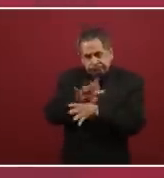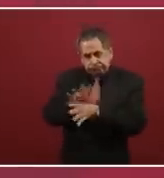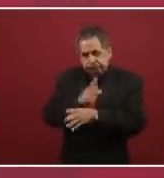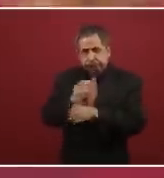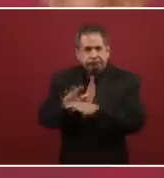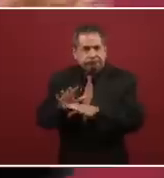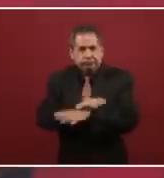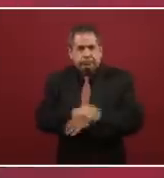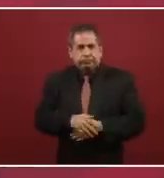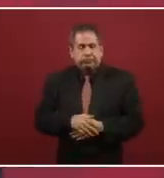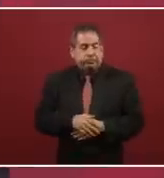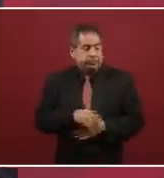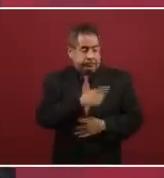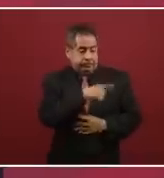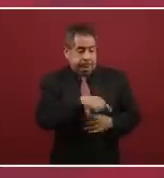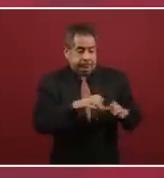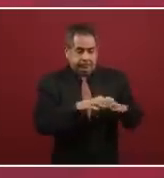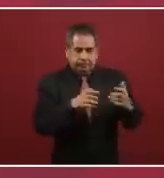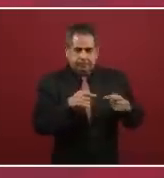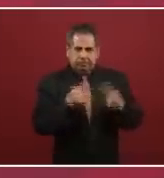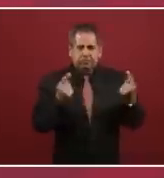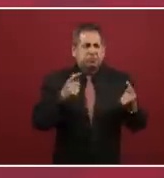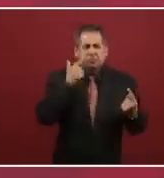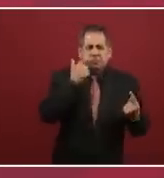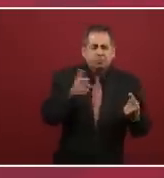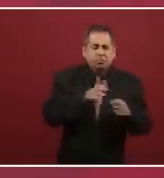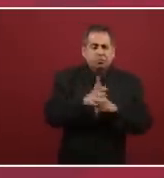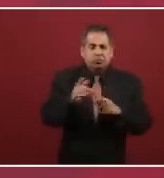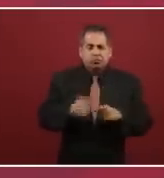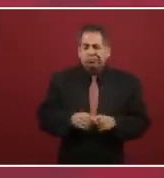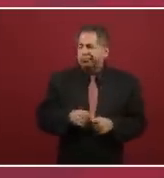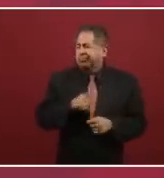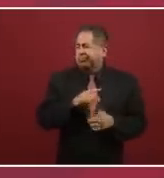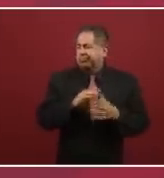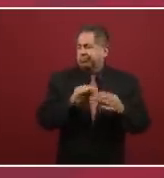¿Qué no quieren? Creo que es un artículo,